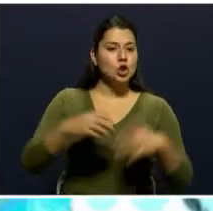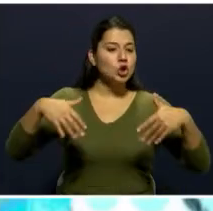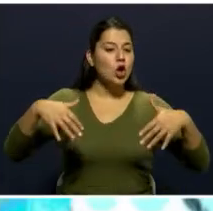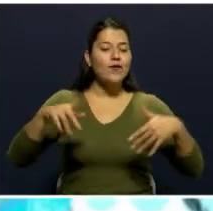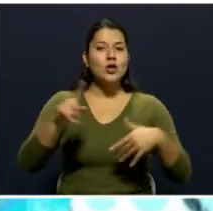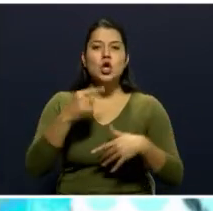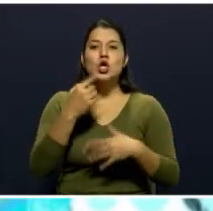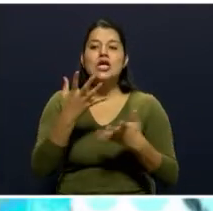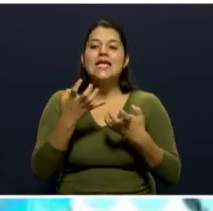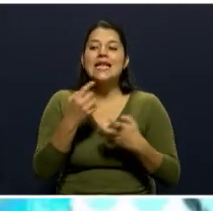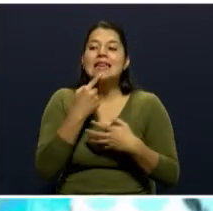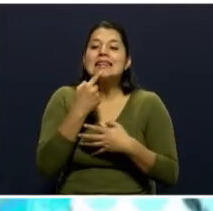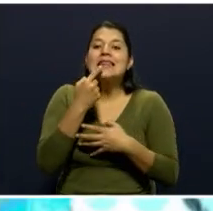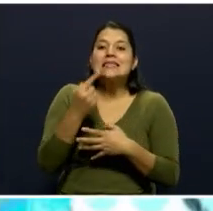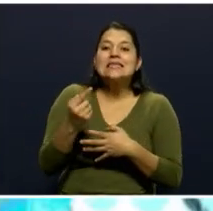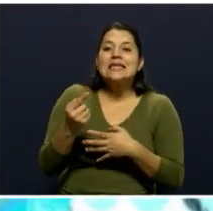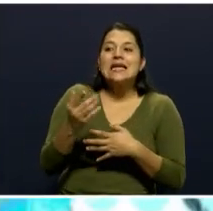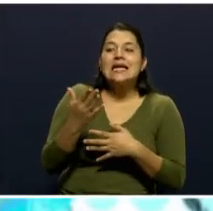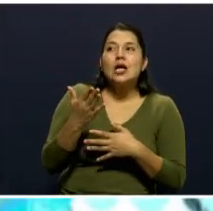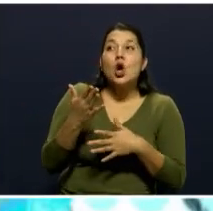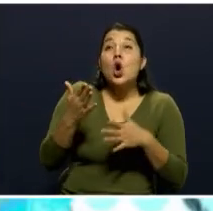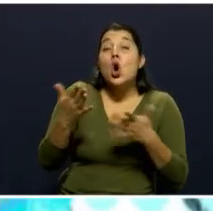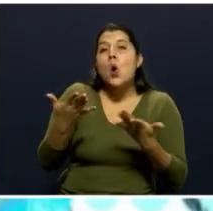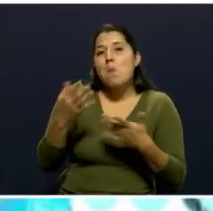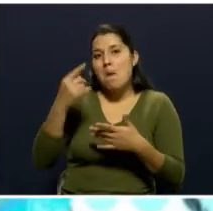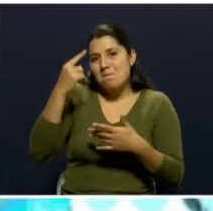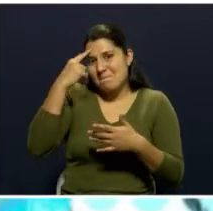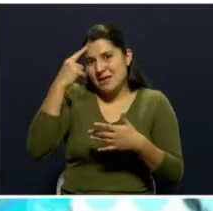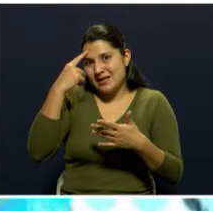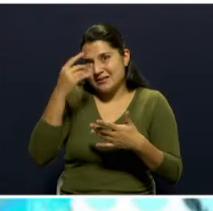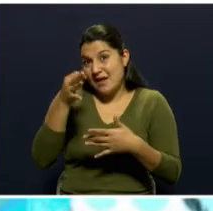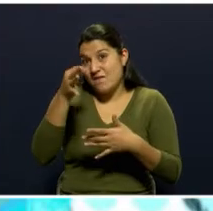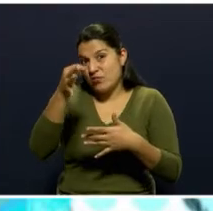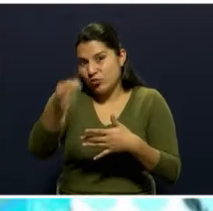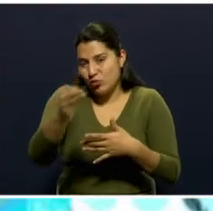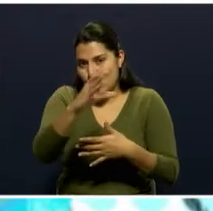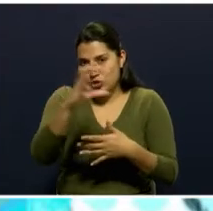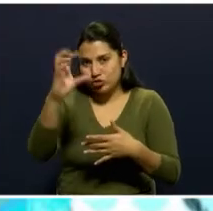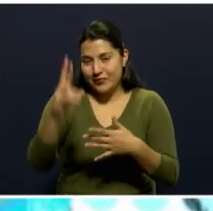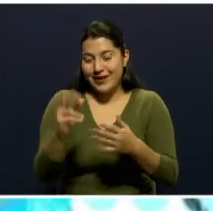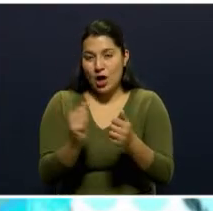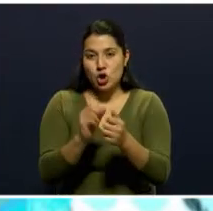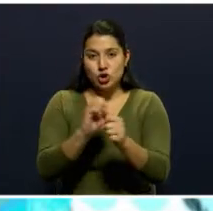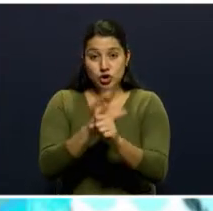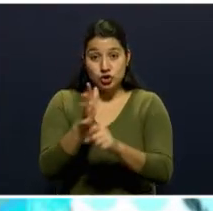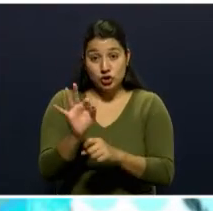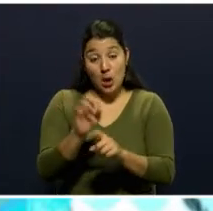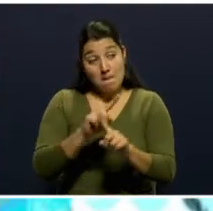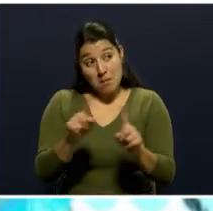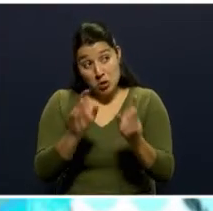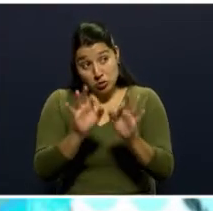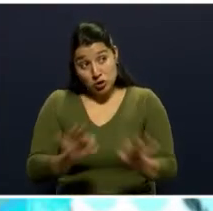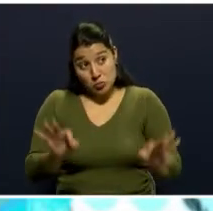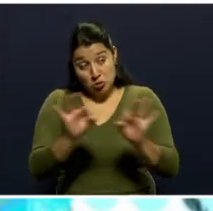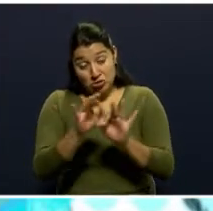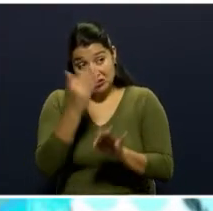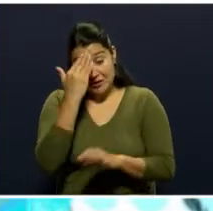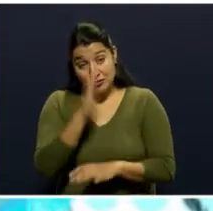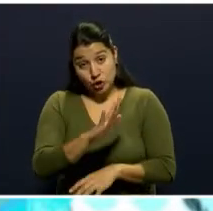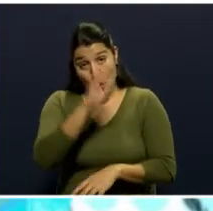proyecciones y es razonable que no quieran especular, pero sí es bueno tener una opinión científica informada. ¿Qué opinan